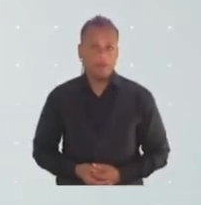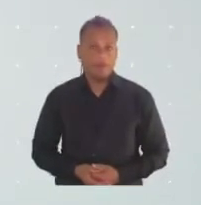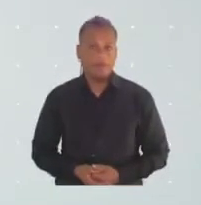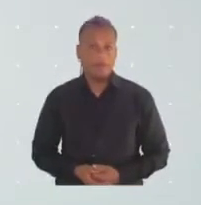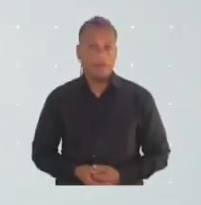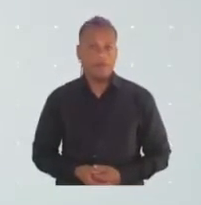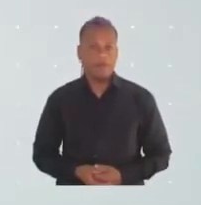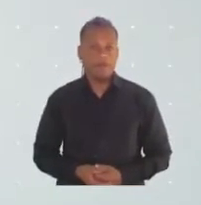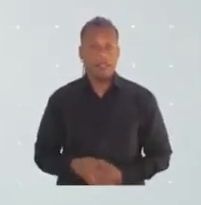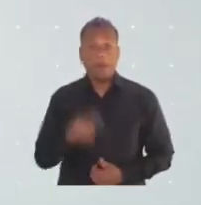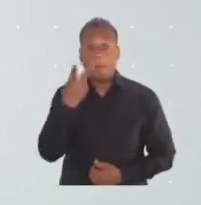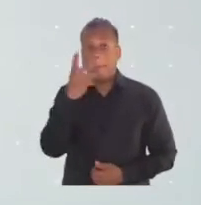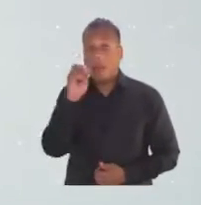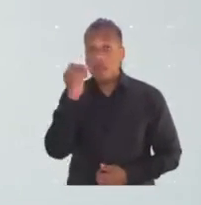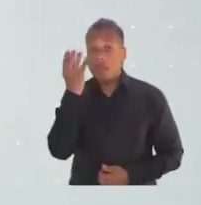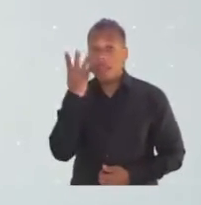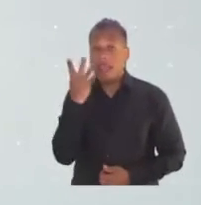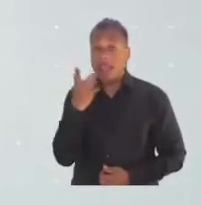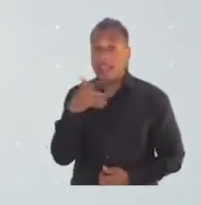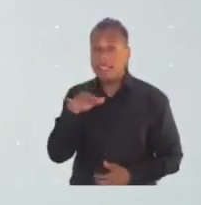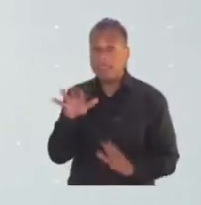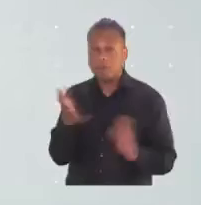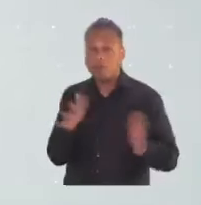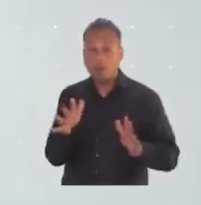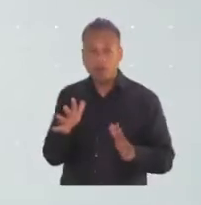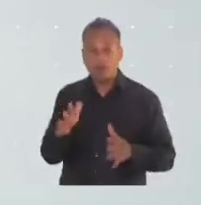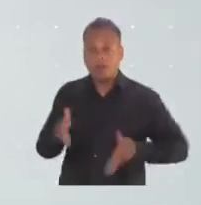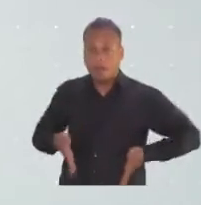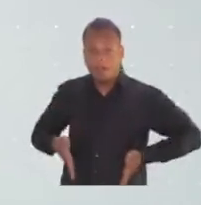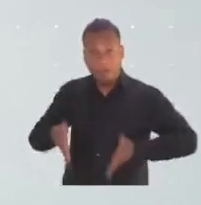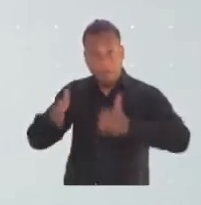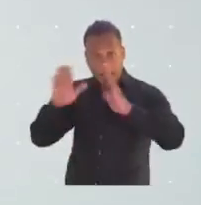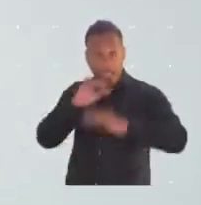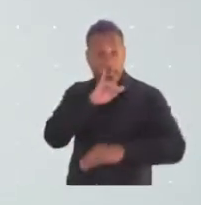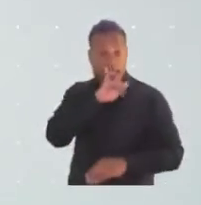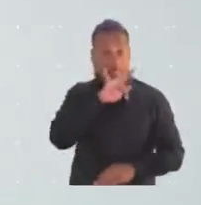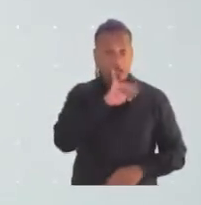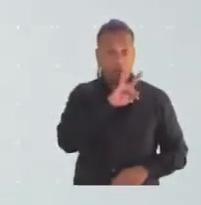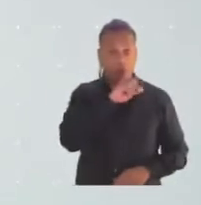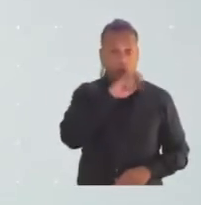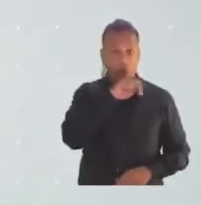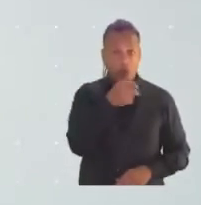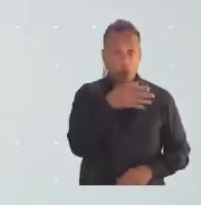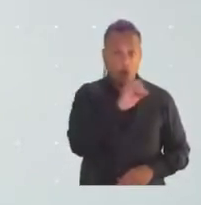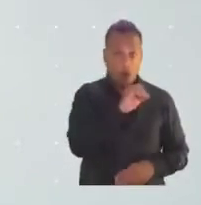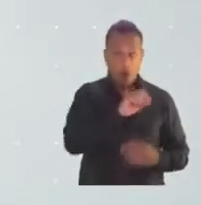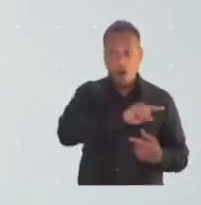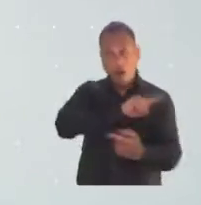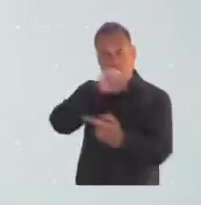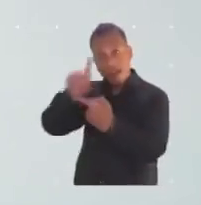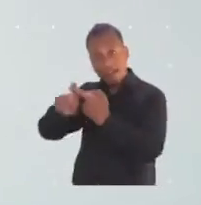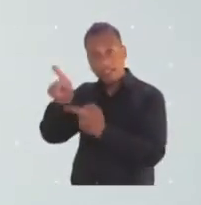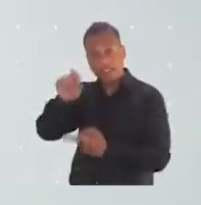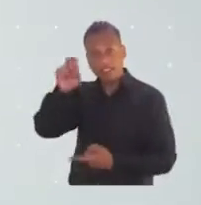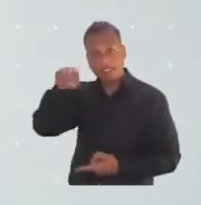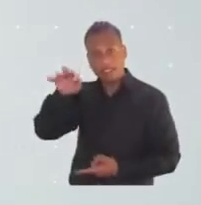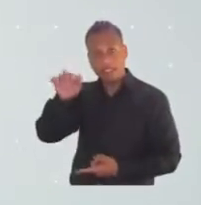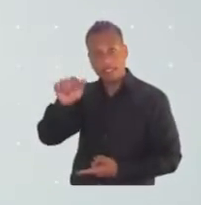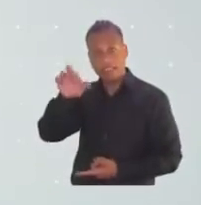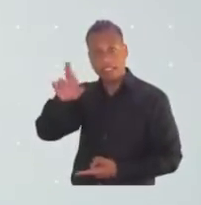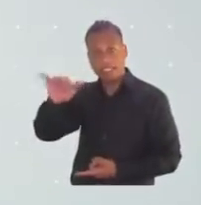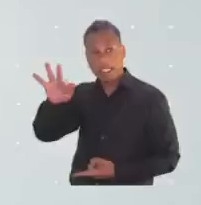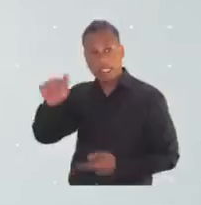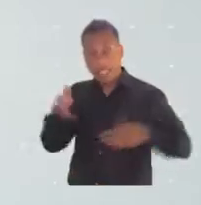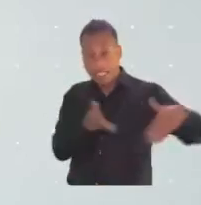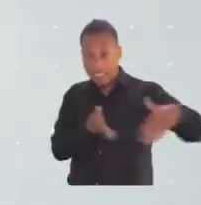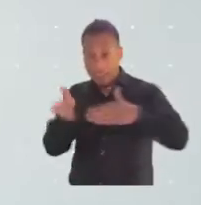En menos de 20 días, la vía que desde el municipio de Ituango, en Antioquia, va al corregimiento de Santa Rita, volvió a